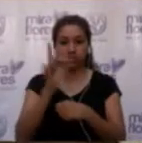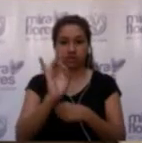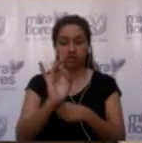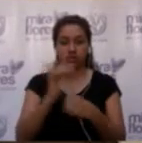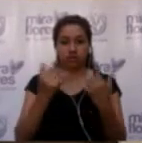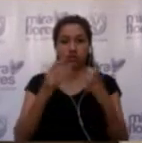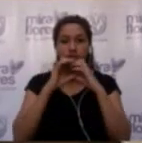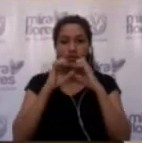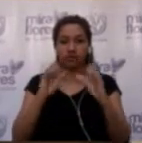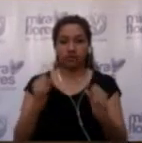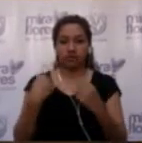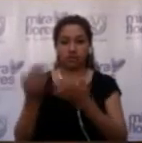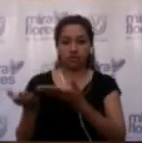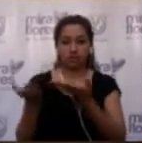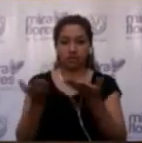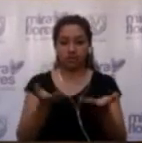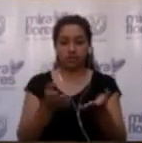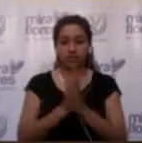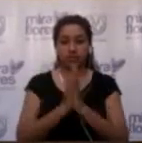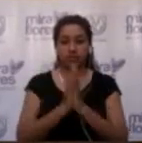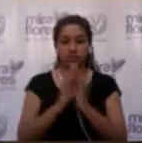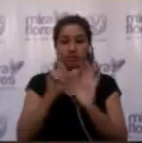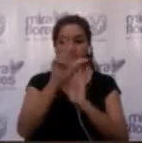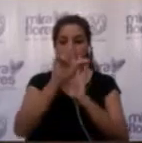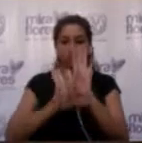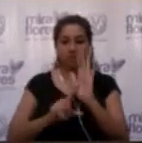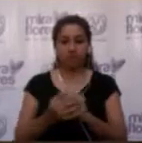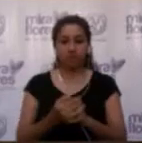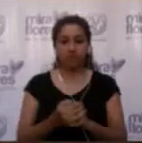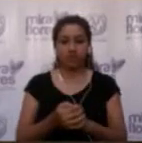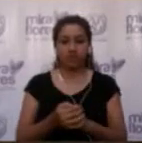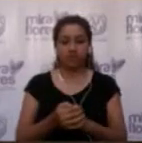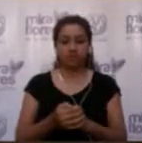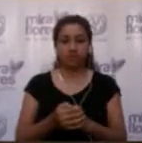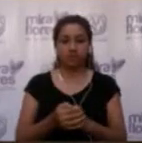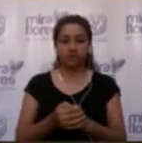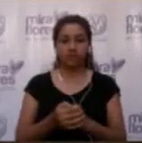nuestra secretaria general del Consejo que se sirva a pasar la lista del caso.